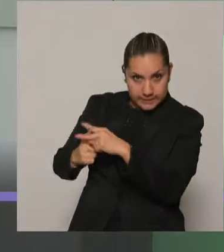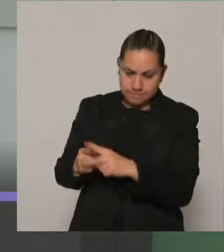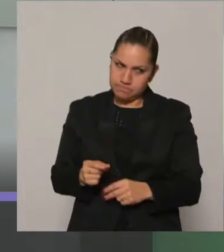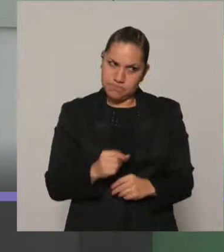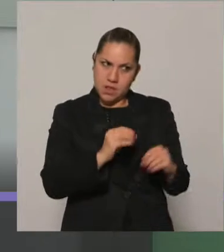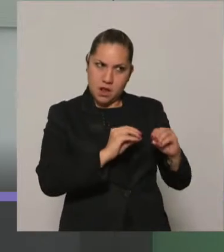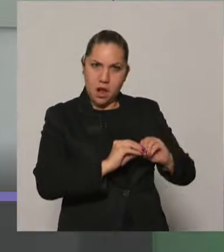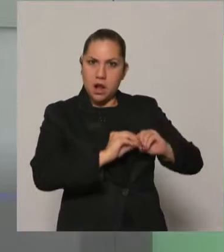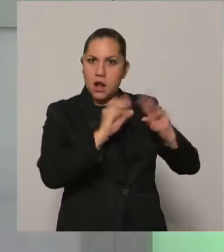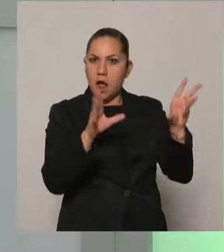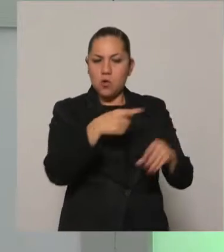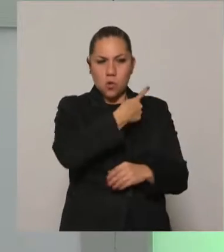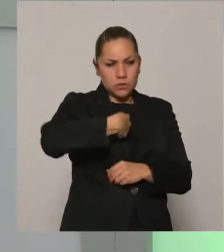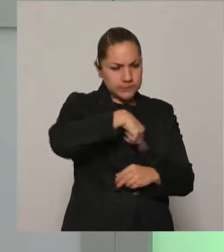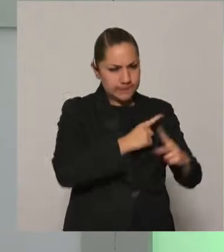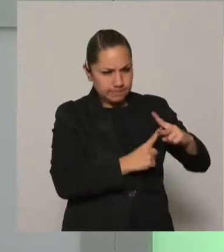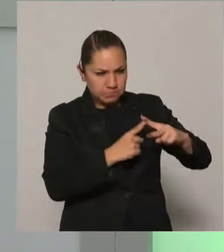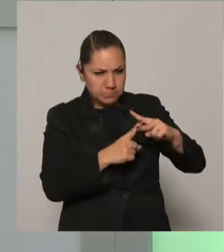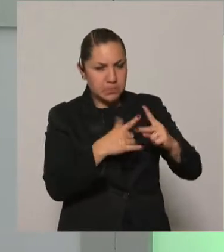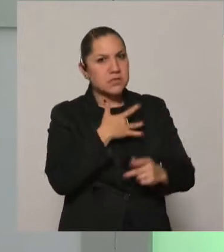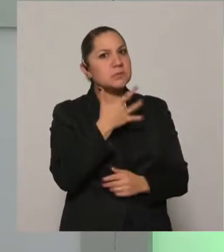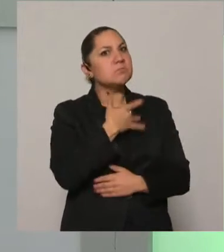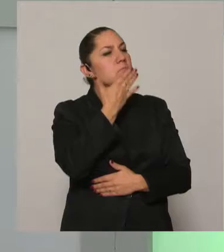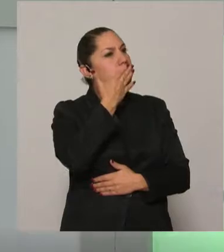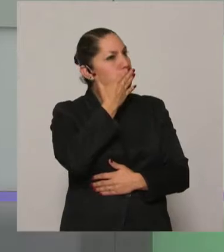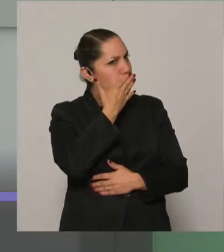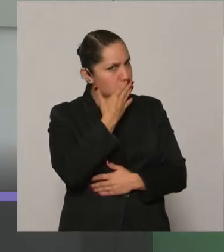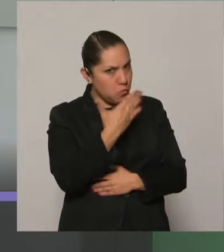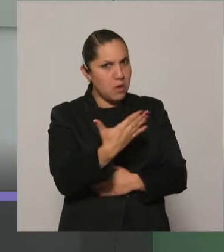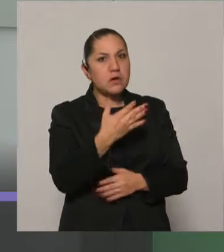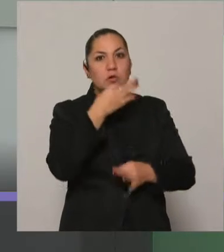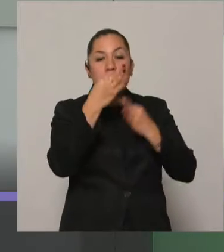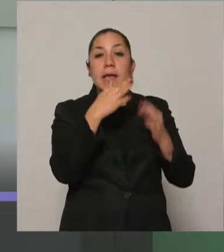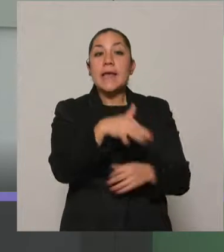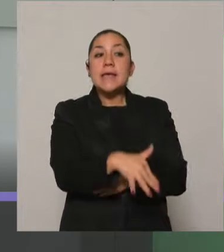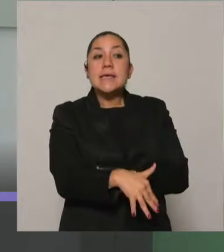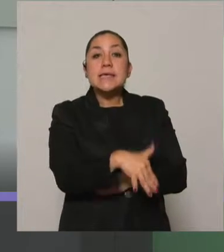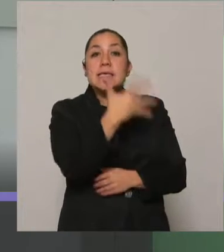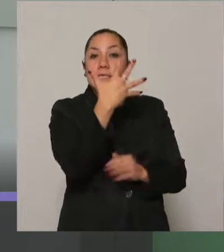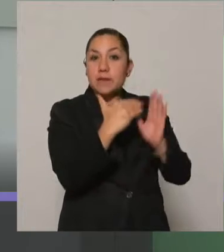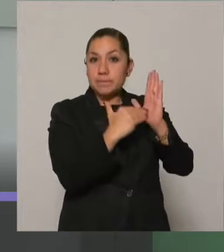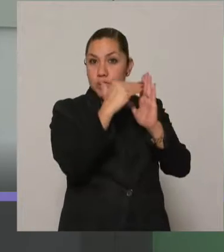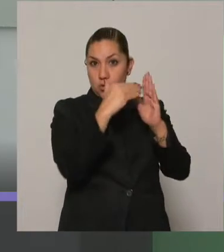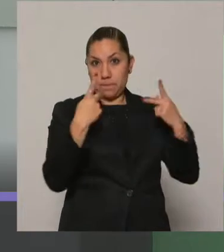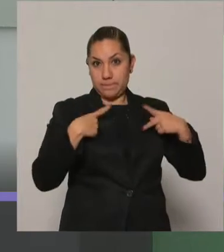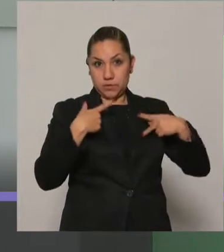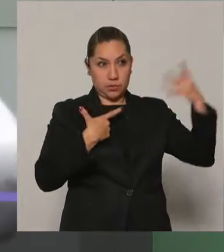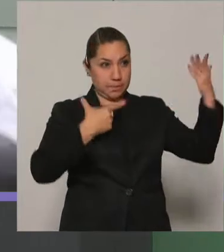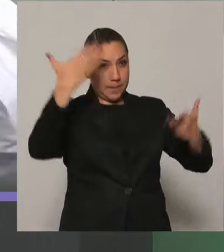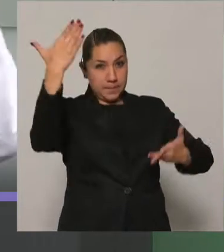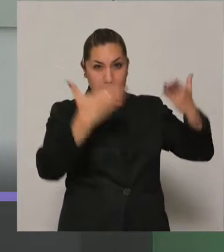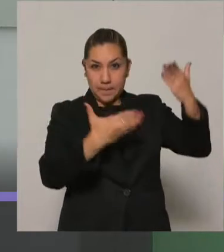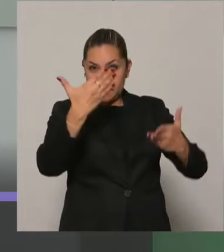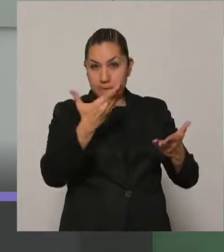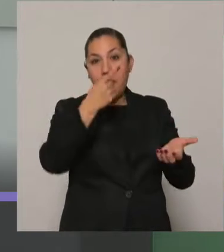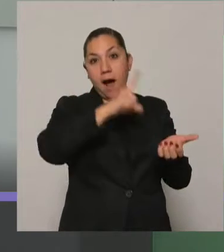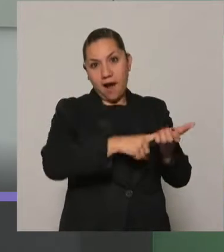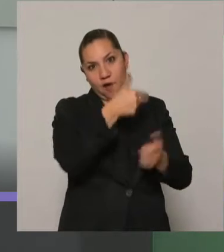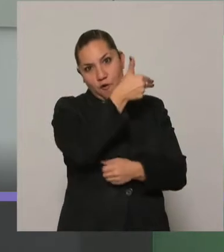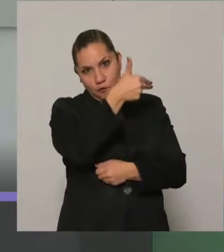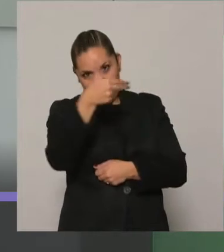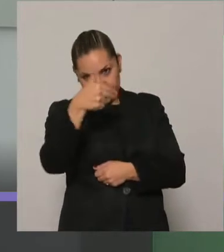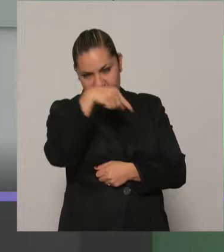cerrar el año con cerca de 15 millones de personas que se hospedaron en hoteles en la Ciudad de México, más los que se hospedan